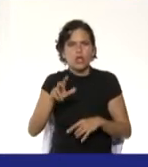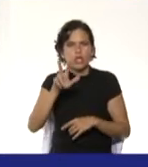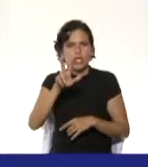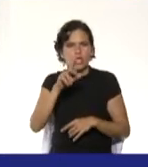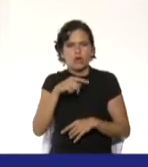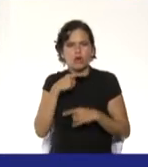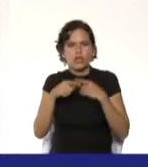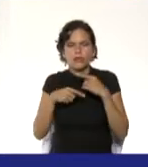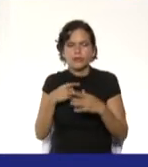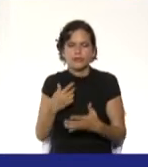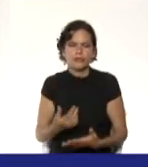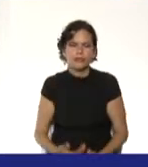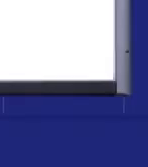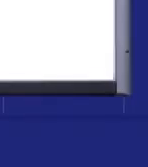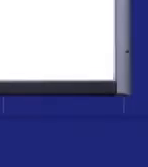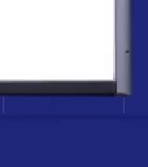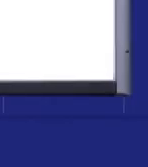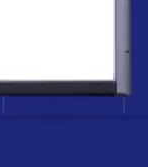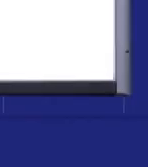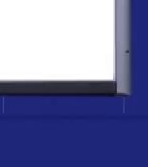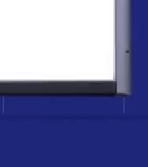a través de los colores primarios.